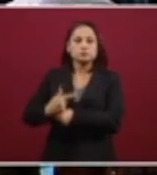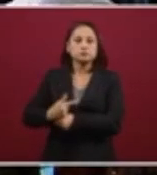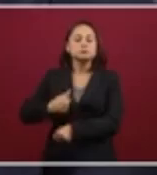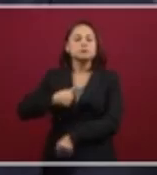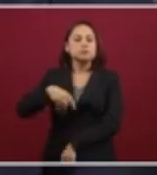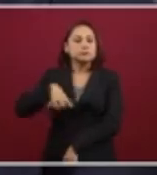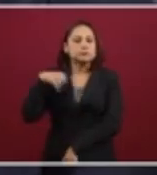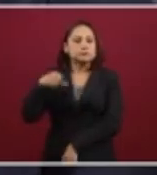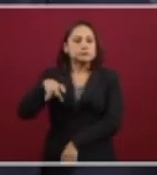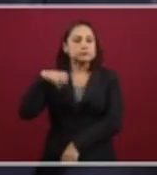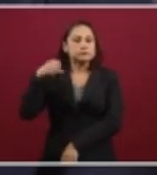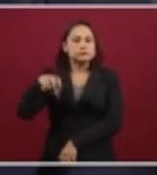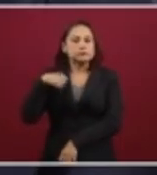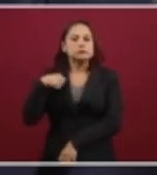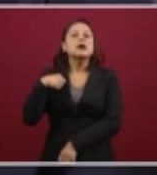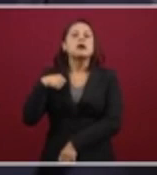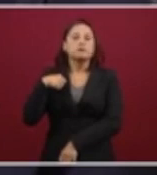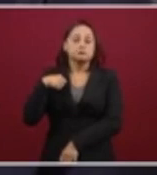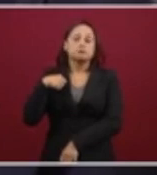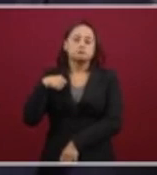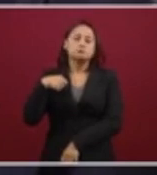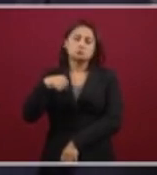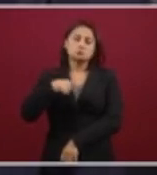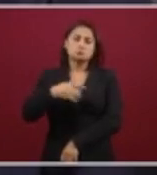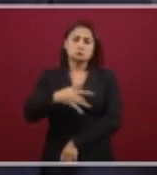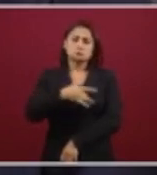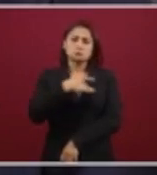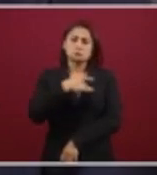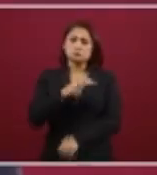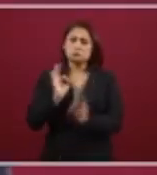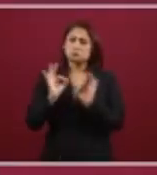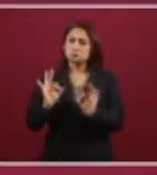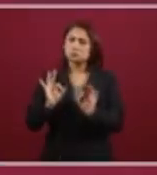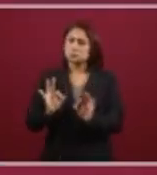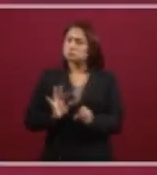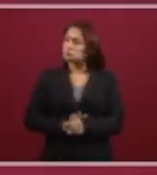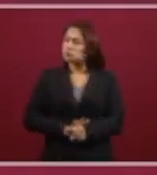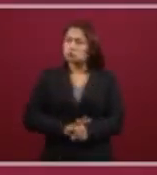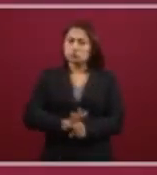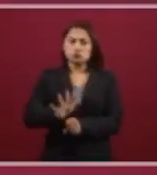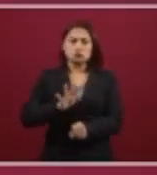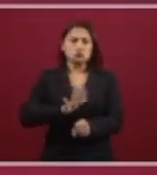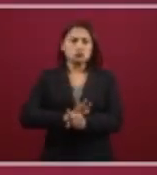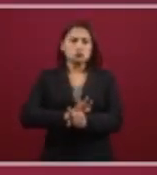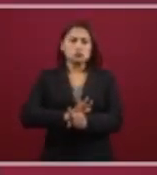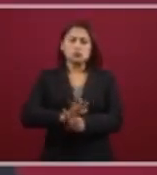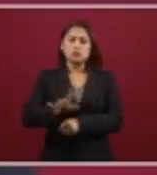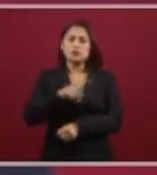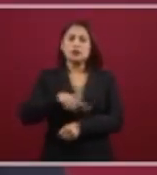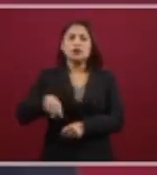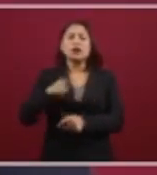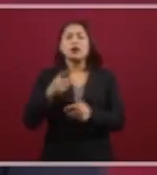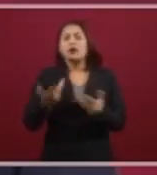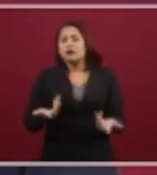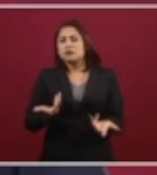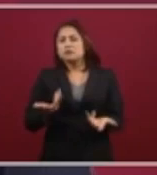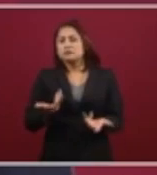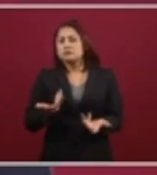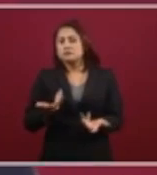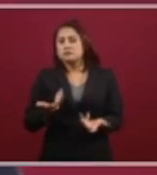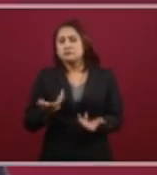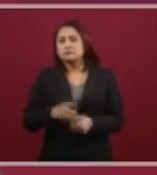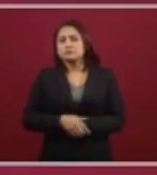pues estoy satisfecho con los resultados, y creo que este año vamos